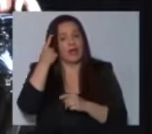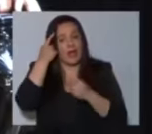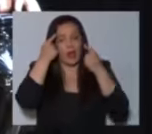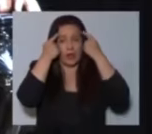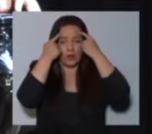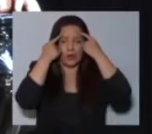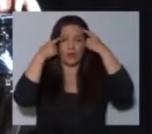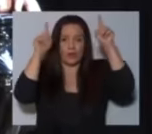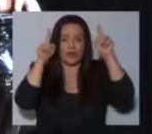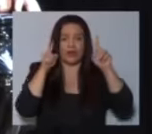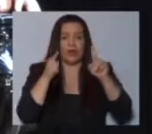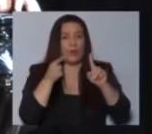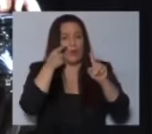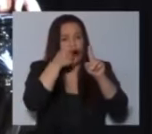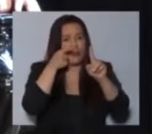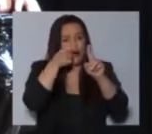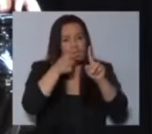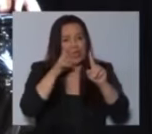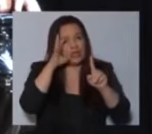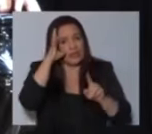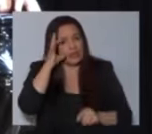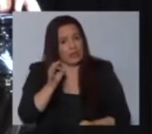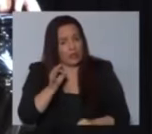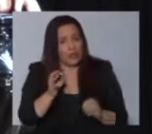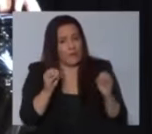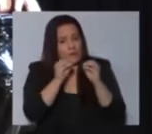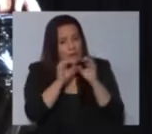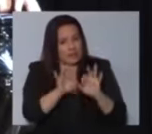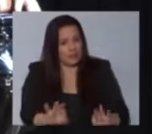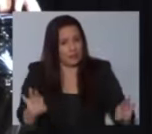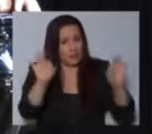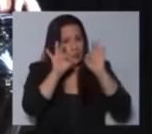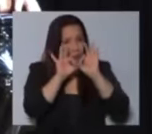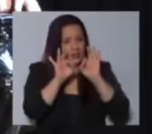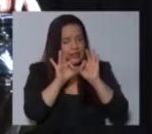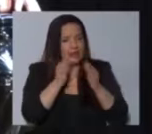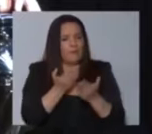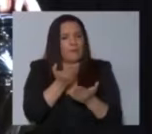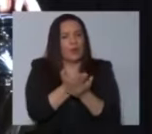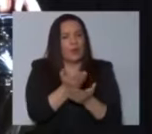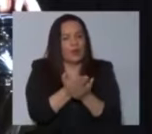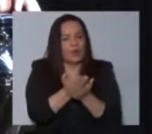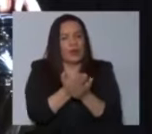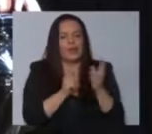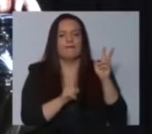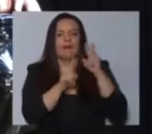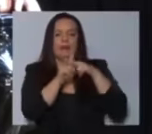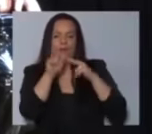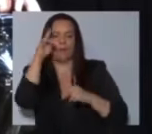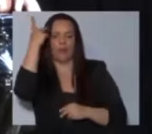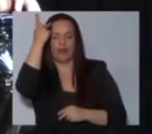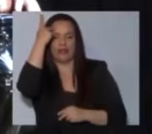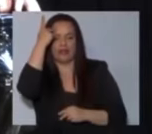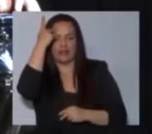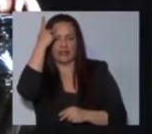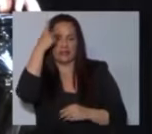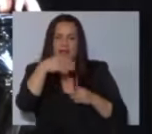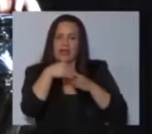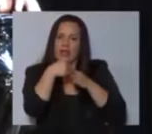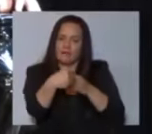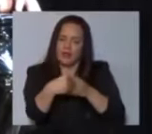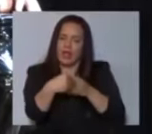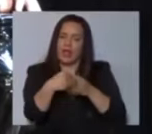objetivos y por considerarlo de la mayor importancia, proponemos implementar políticas encaminadas a aumentar